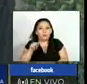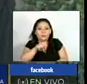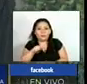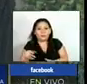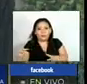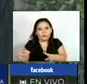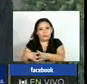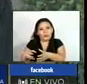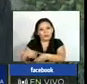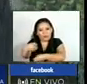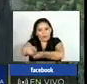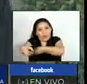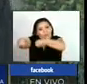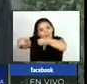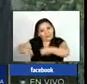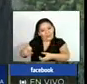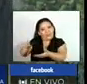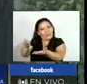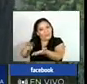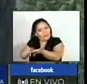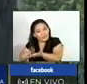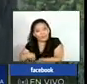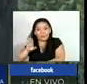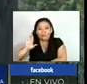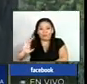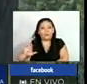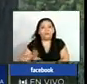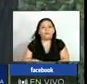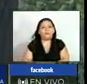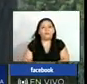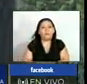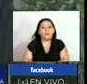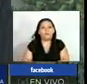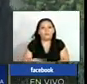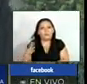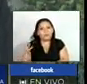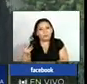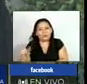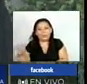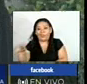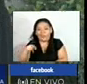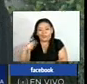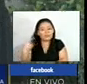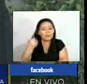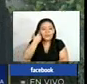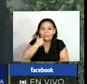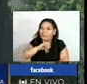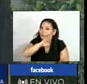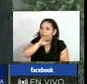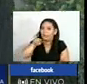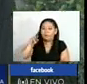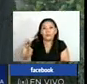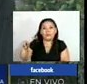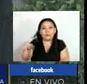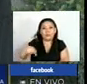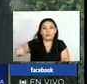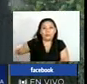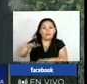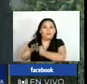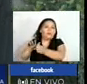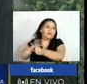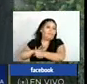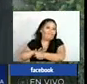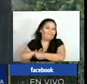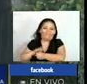unidad de adquisiciones y contrataciones de ellos había salido positivo con el COVID